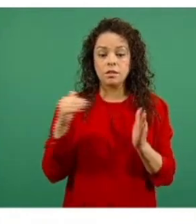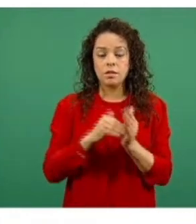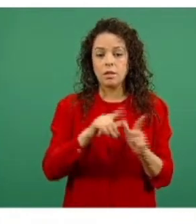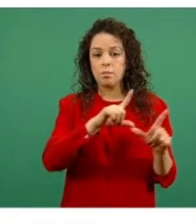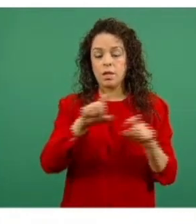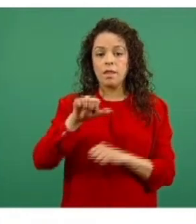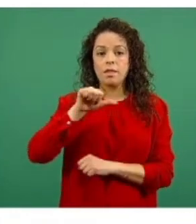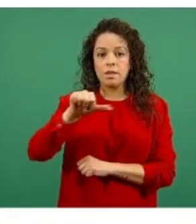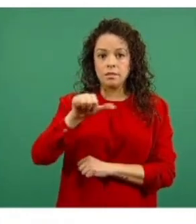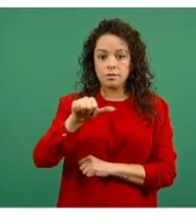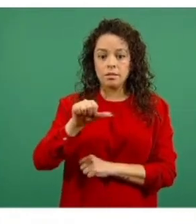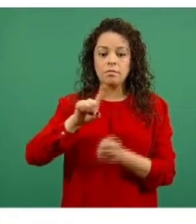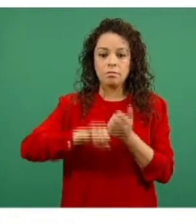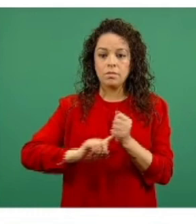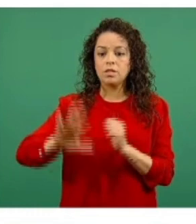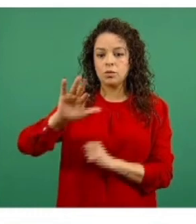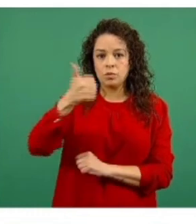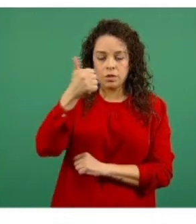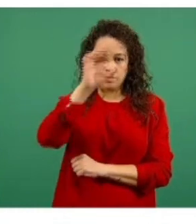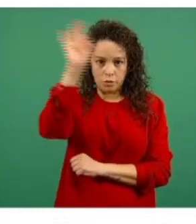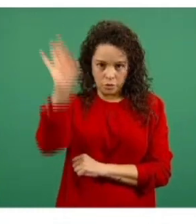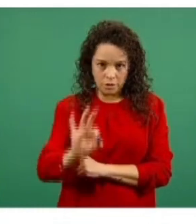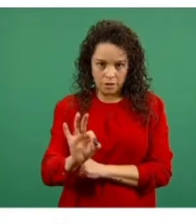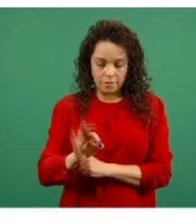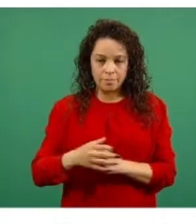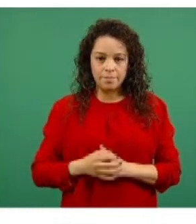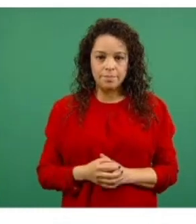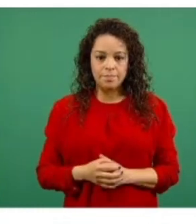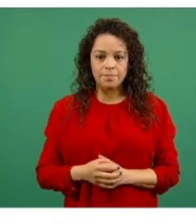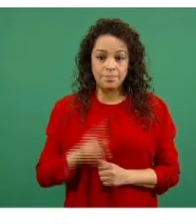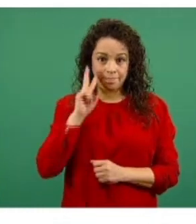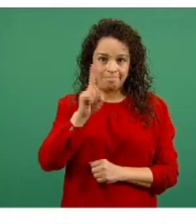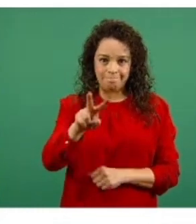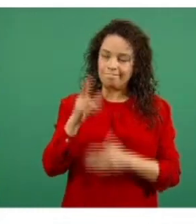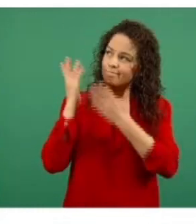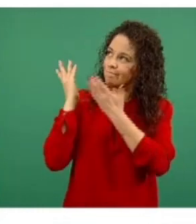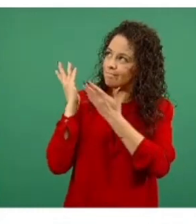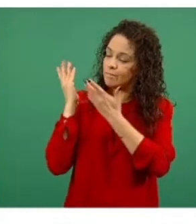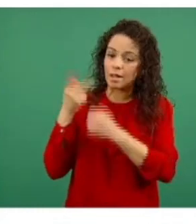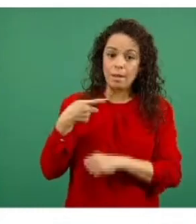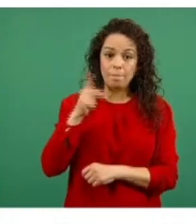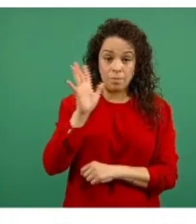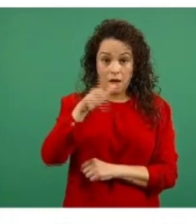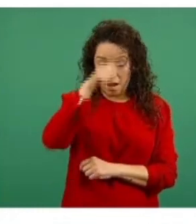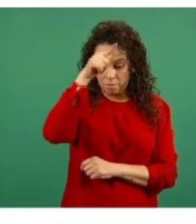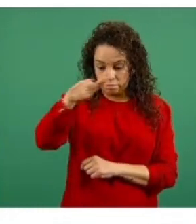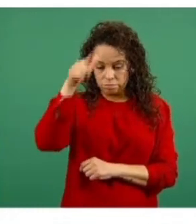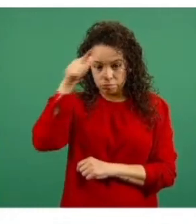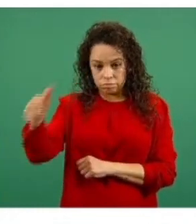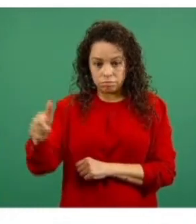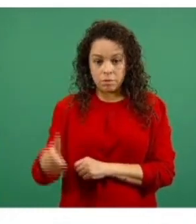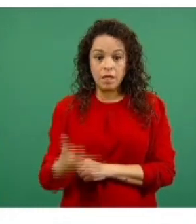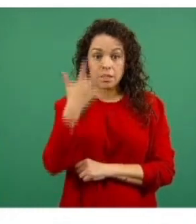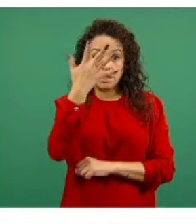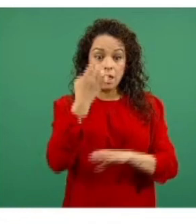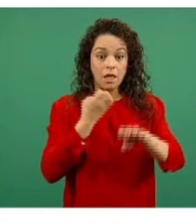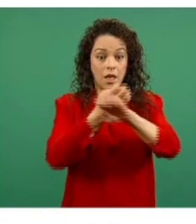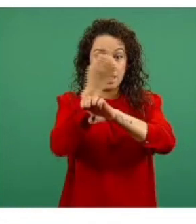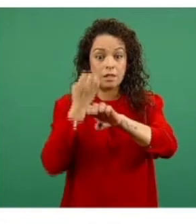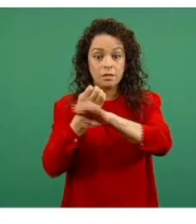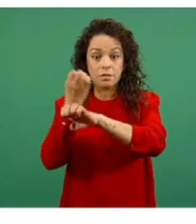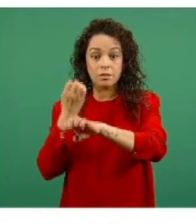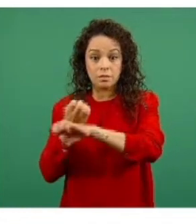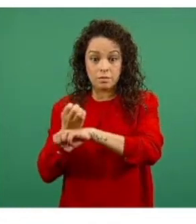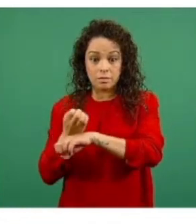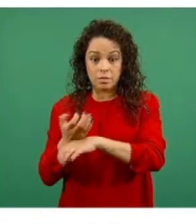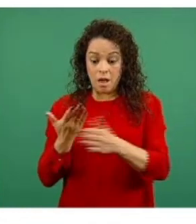17.716, que refleja el 56%. Sin embargo, estamos identificando estas cinco entidades que al